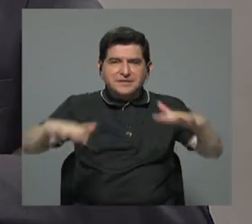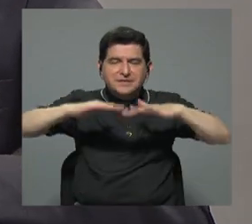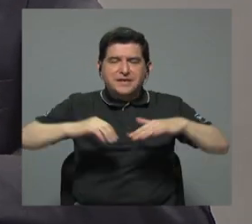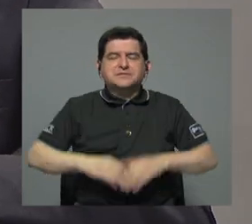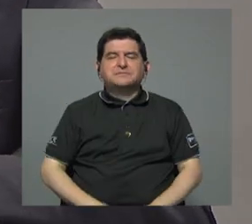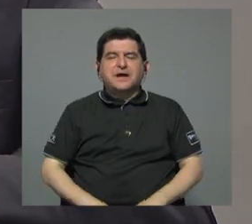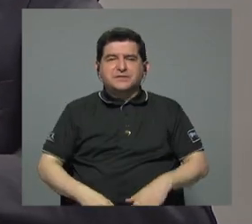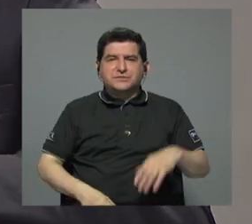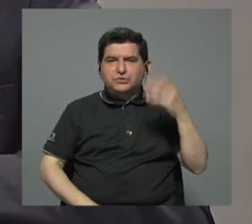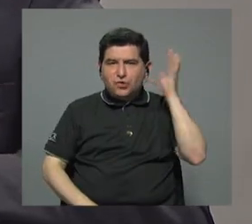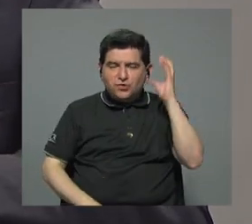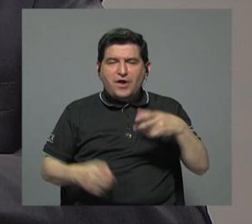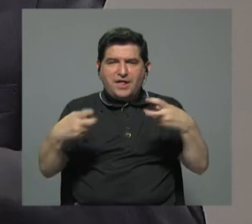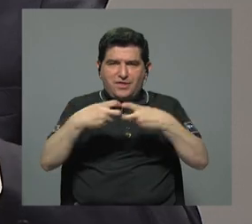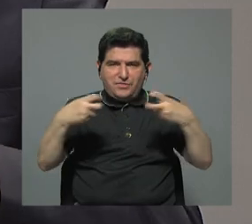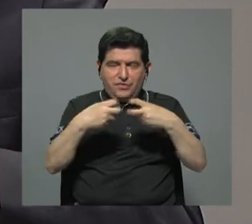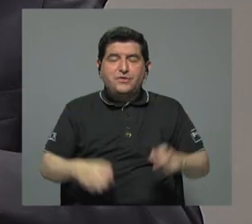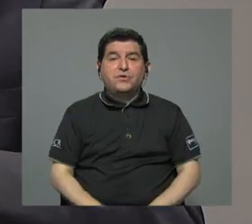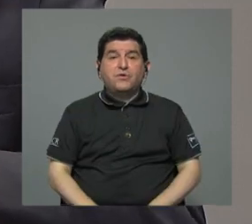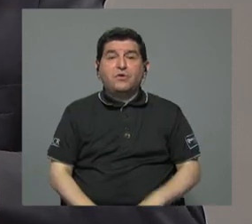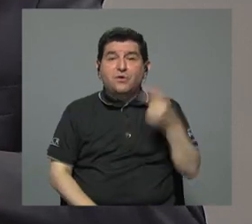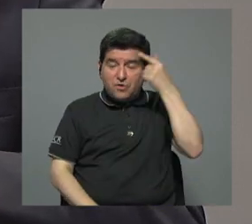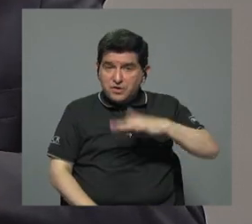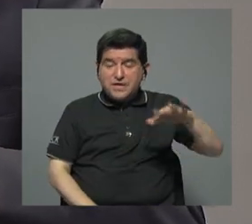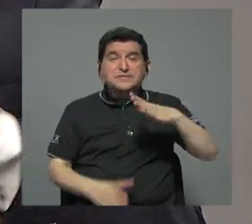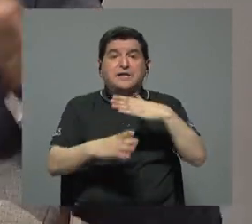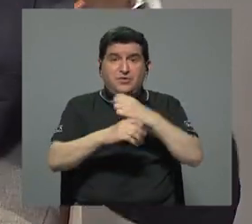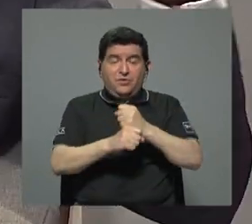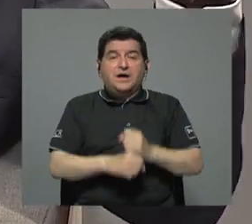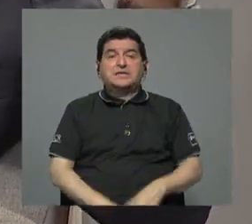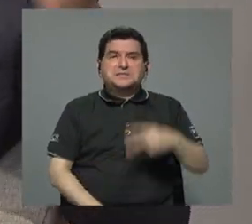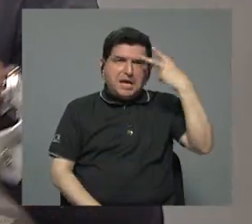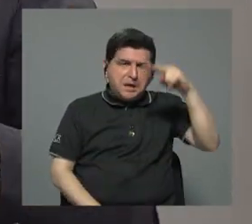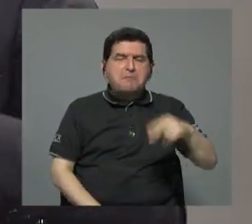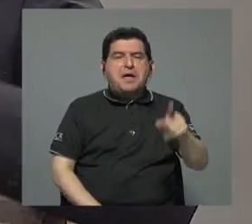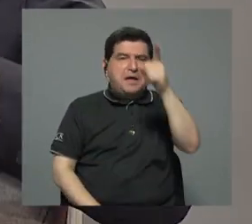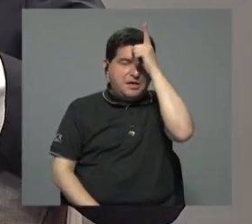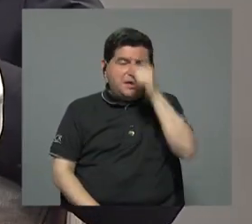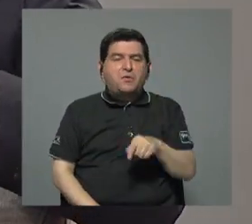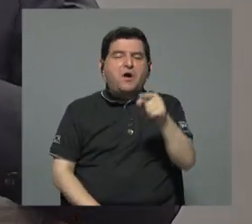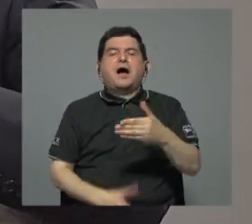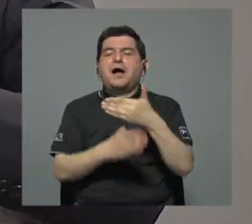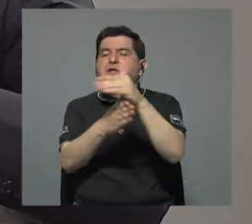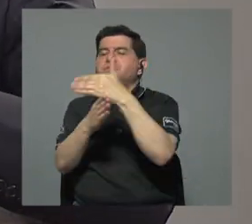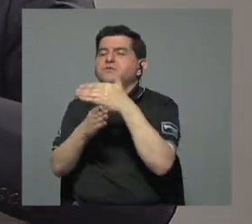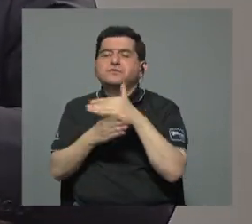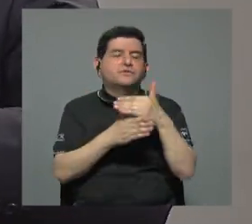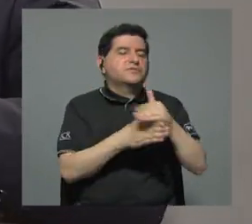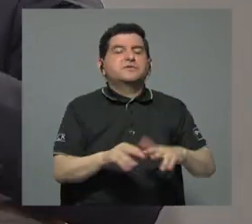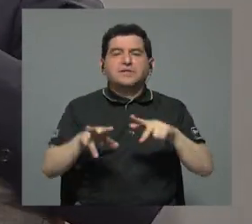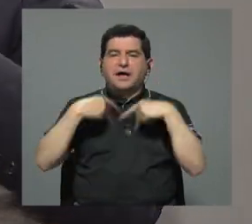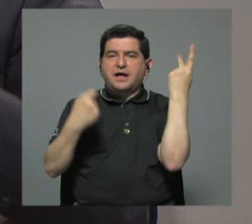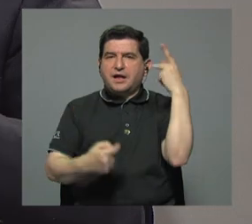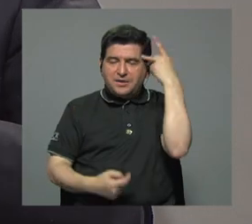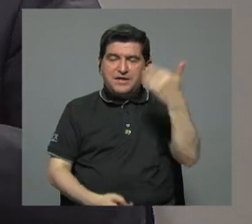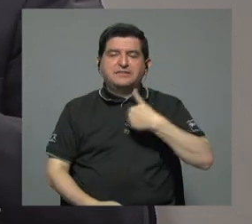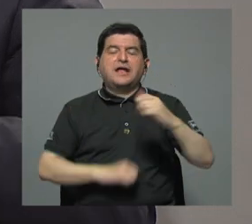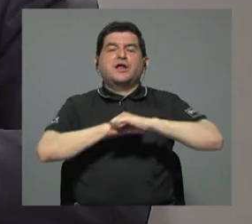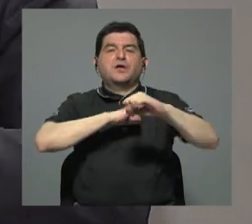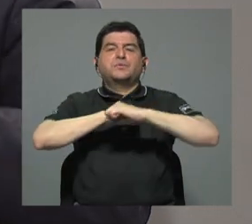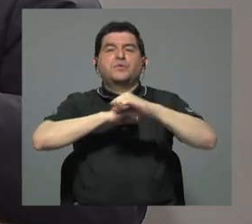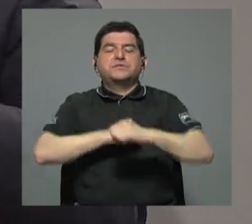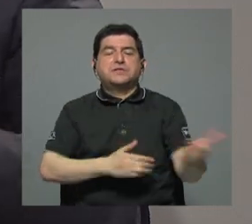podría el estado perfectamente sólo hace méxico lo hace alemania que es que hace una muchacha que le reparte a los partidos políticos para que tengan publicidad